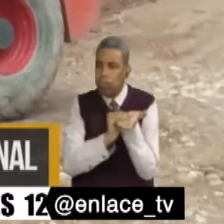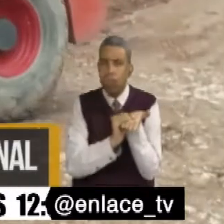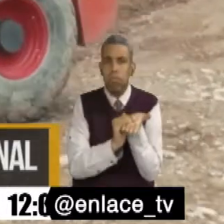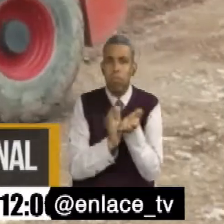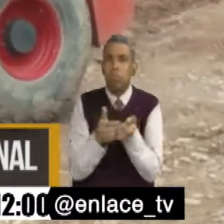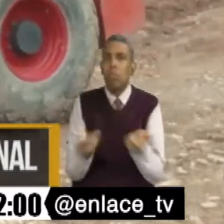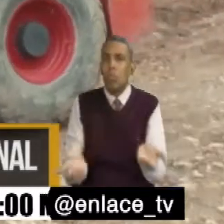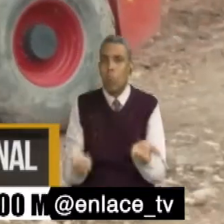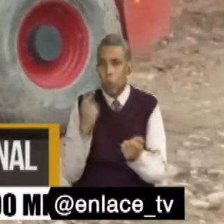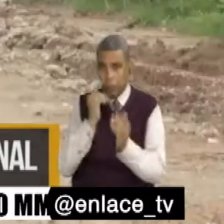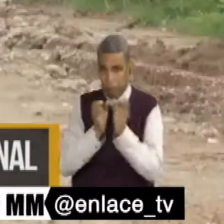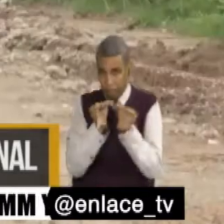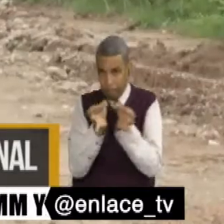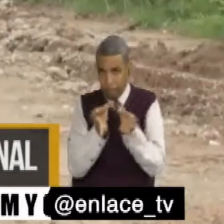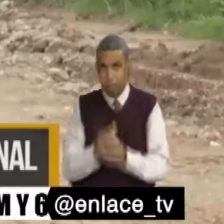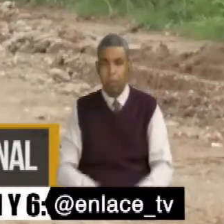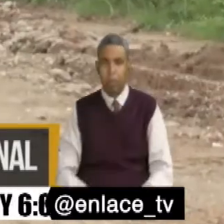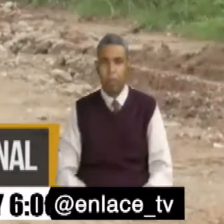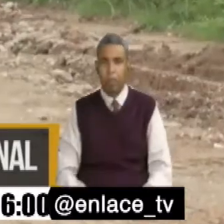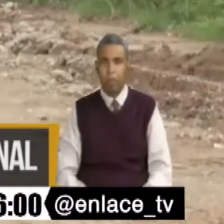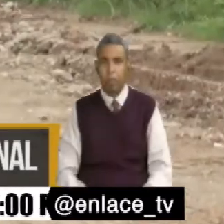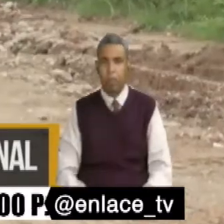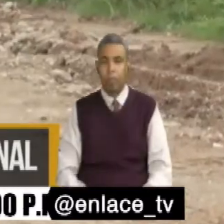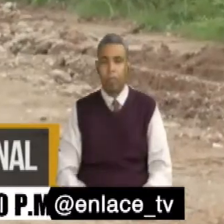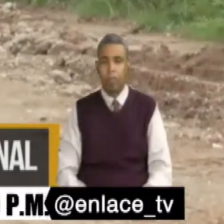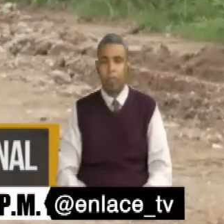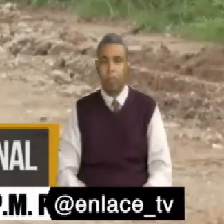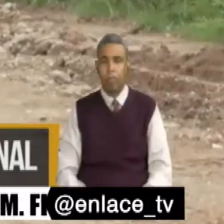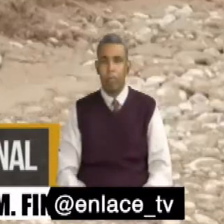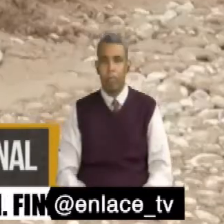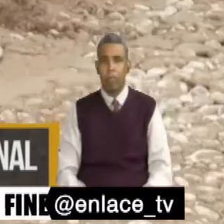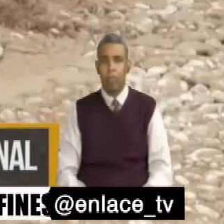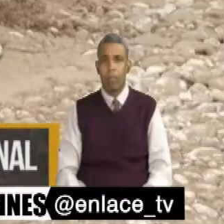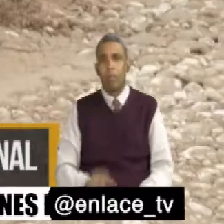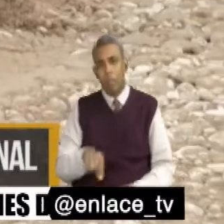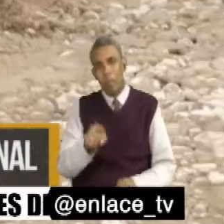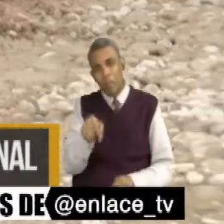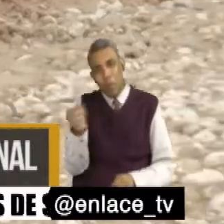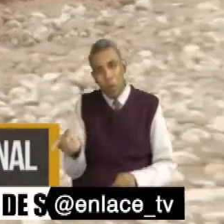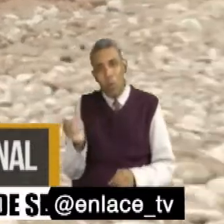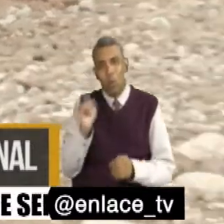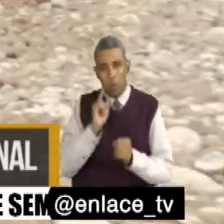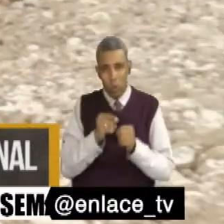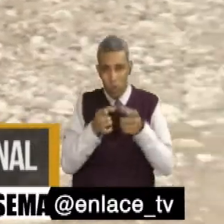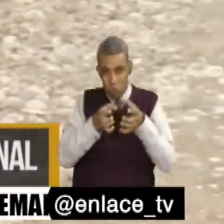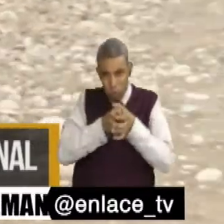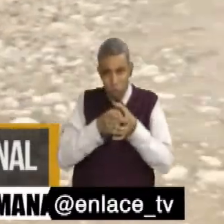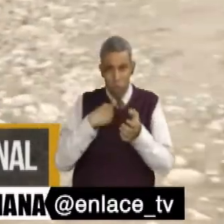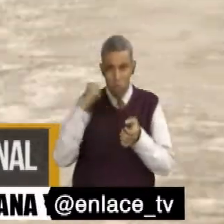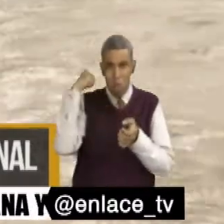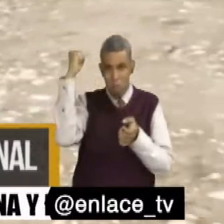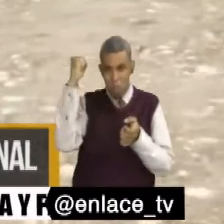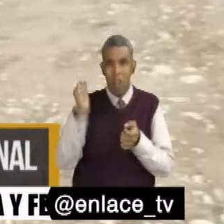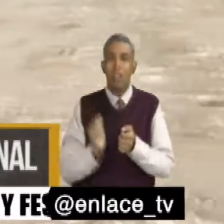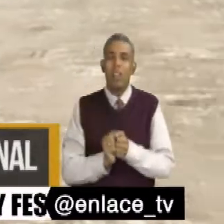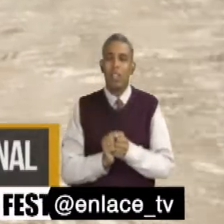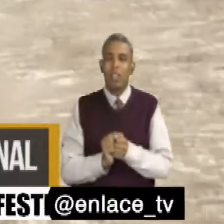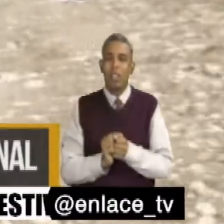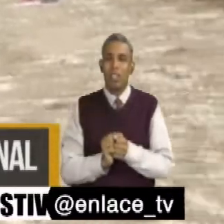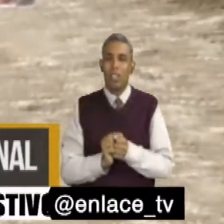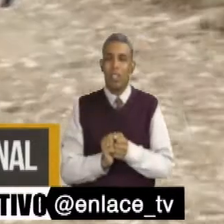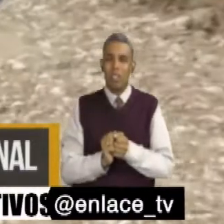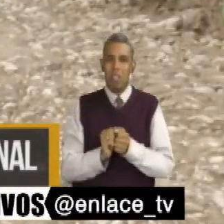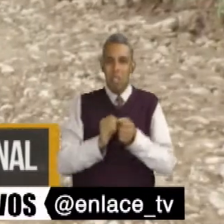críticos de la carretera nacional. Al tiempo, reaccionó también el presidente del Sindicato Nacional de Conductores, Carlos Corzo. Vamos a